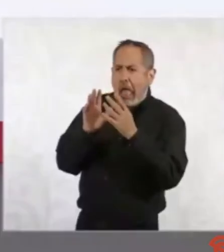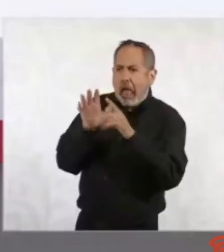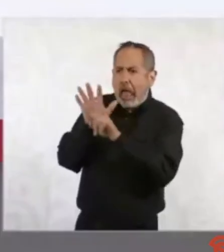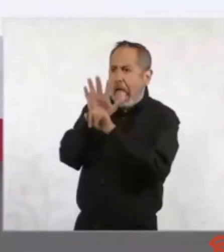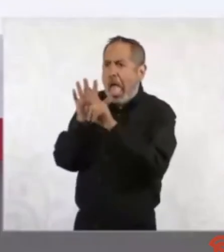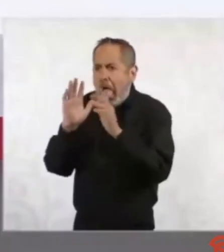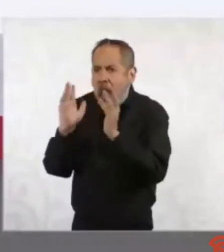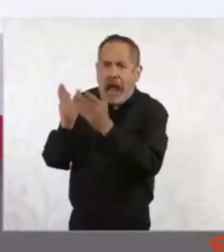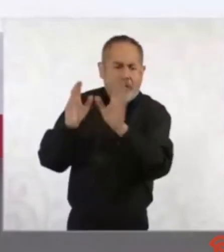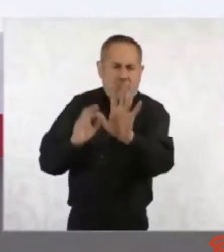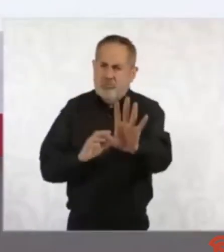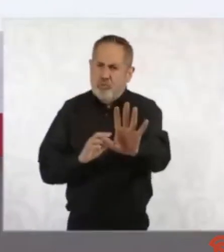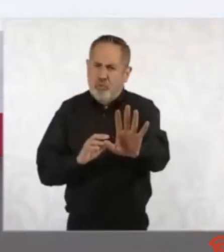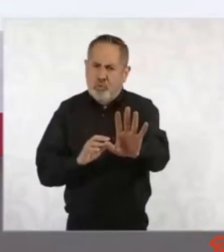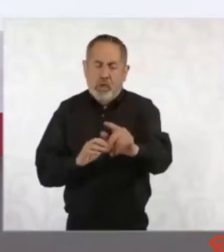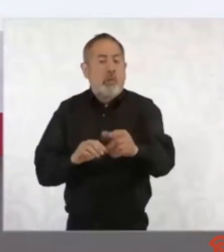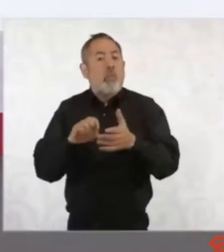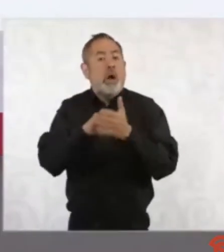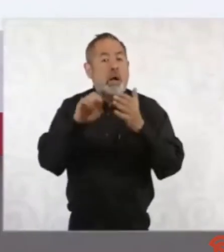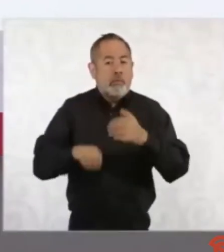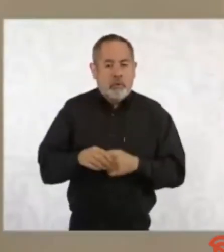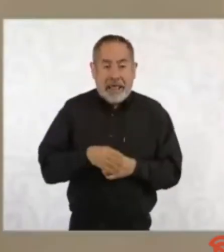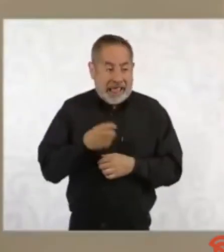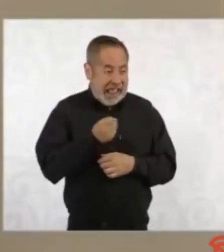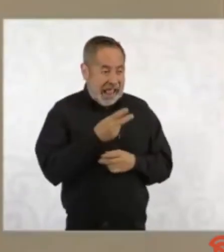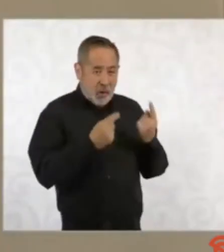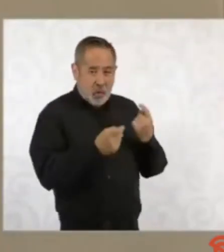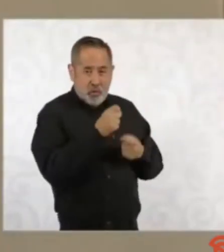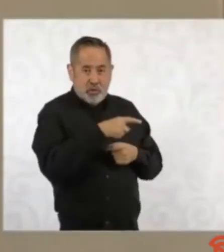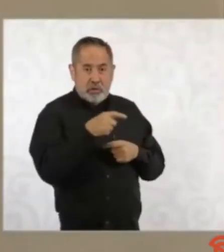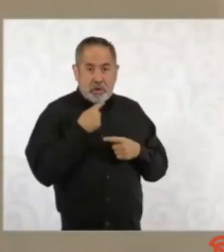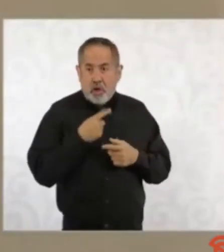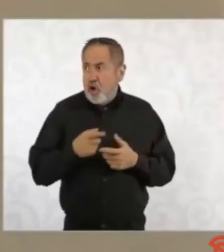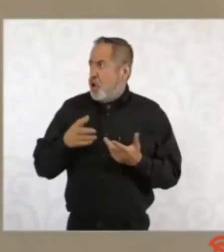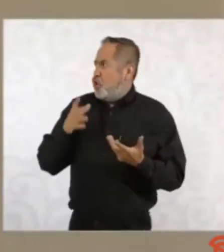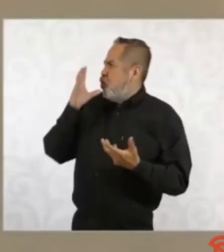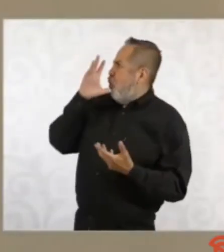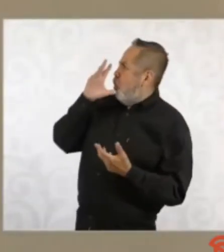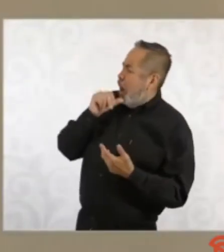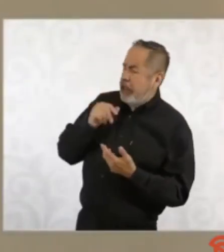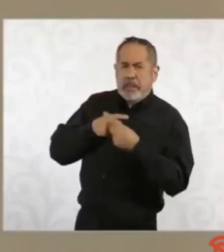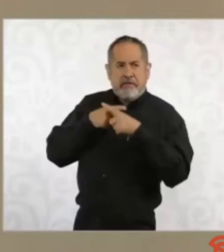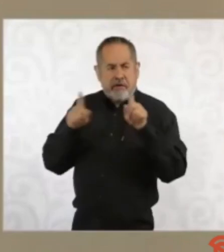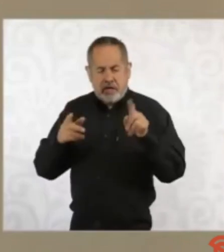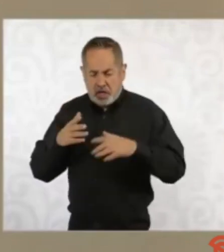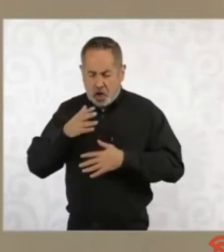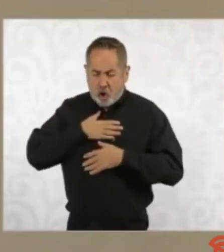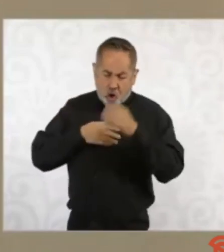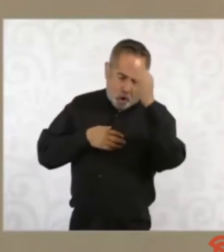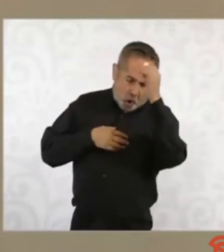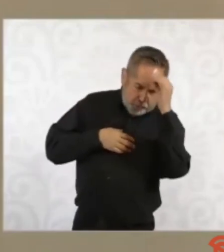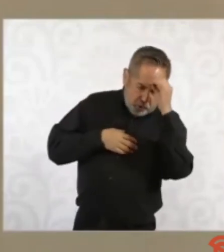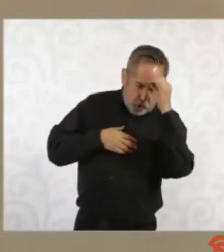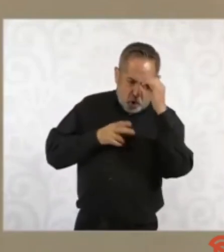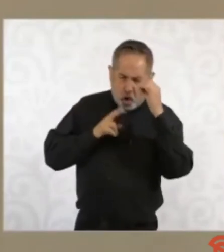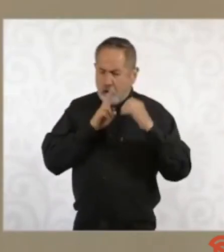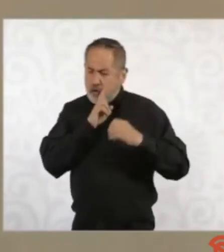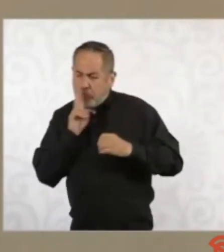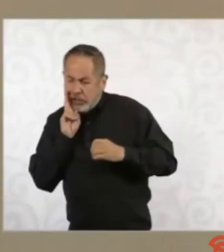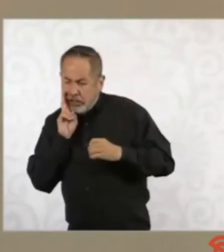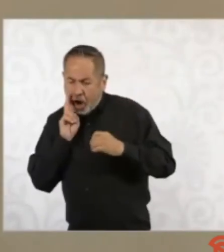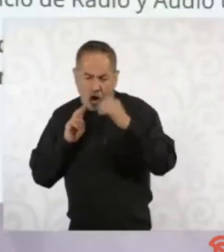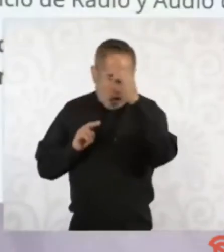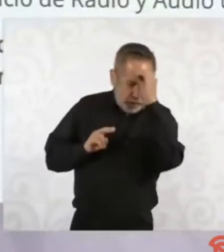de que dicen algunos comentaristas: ¿cómo voy a distinguir esto? Ni modo que yo esté frenándome